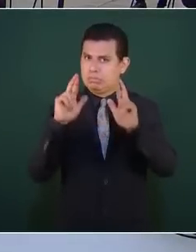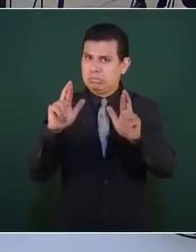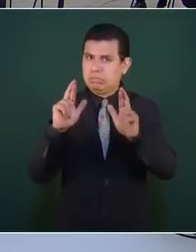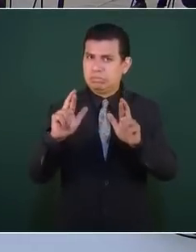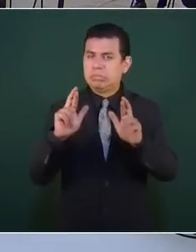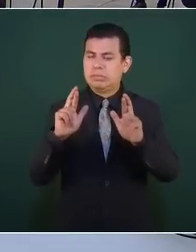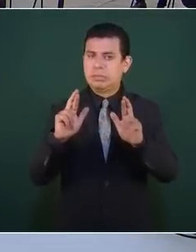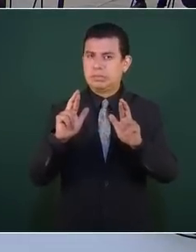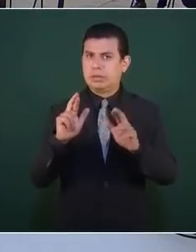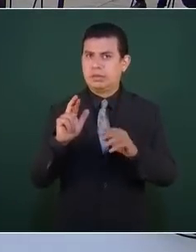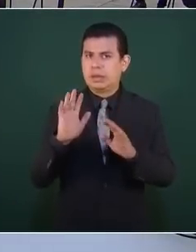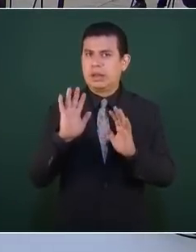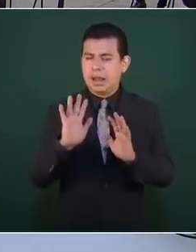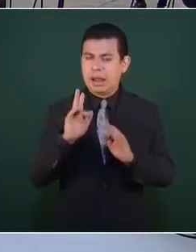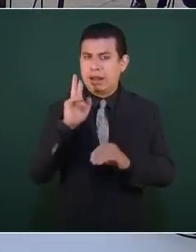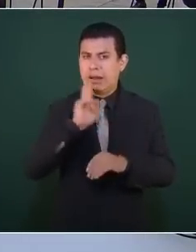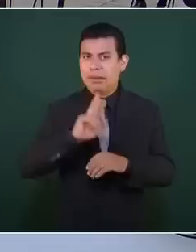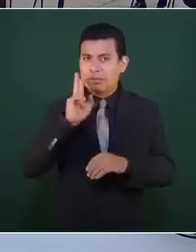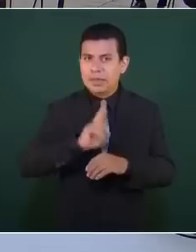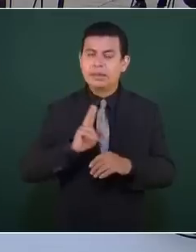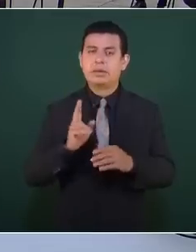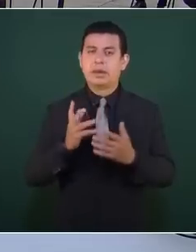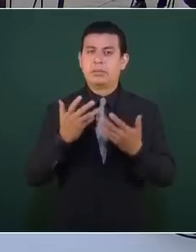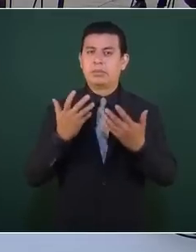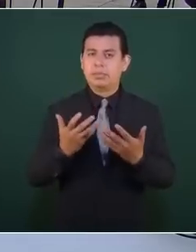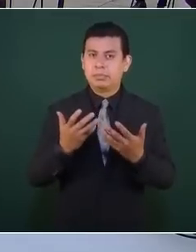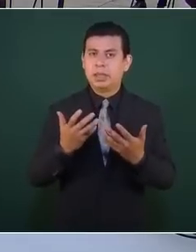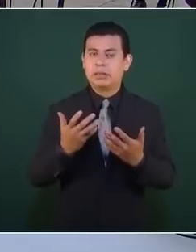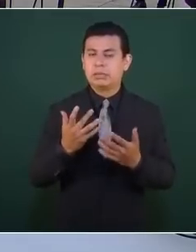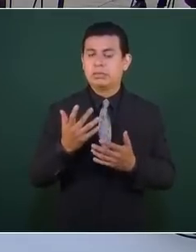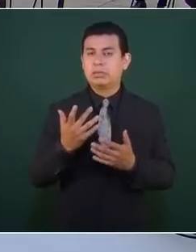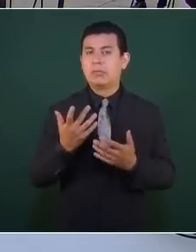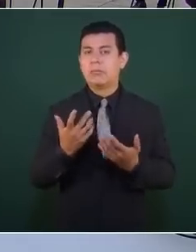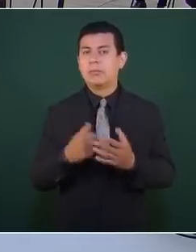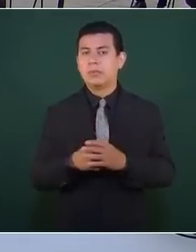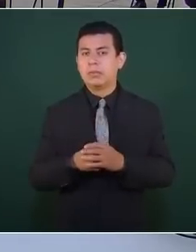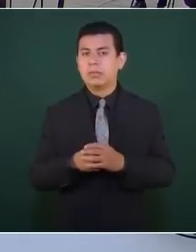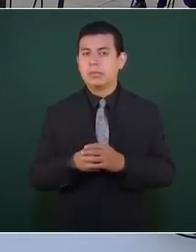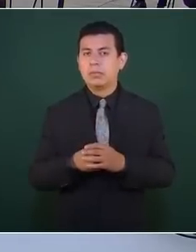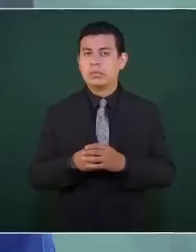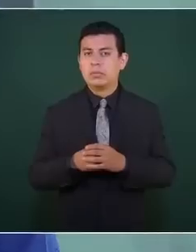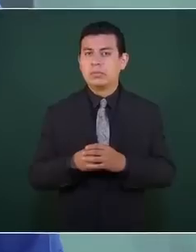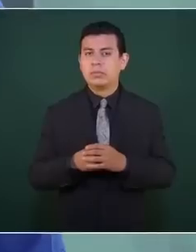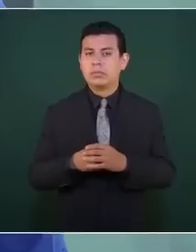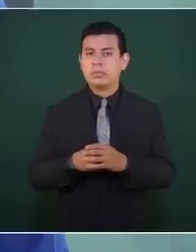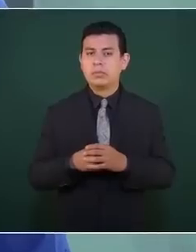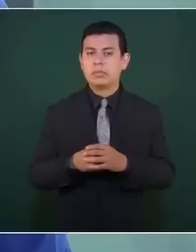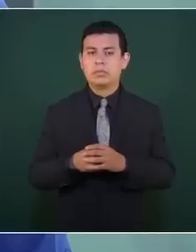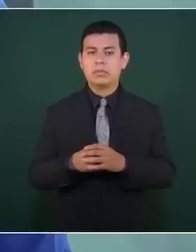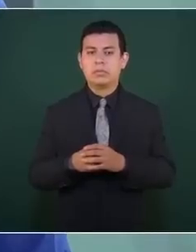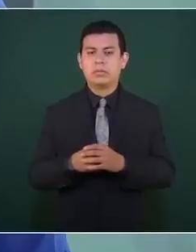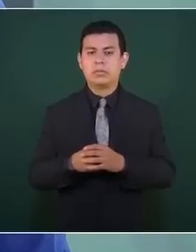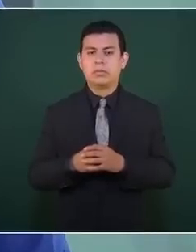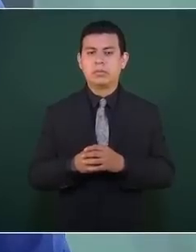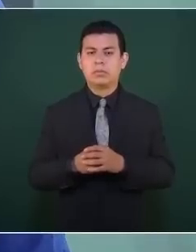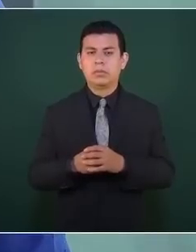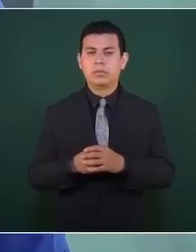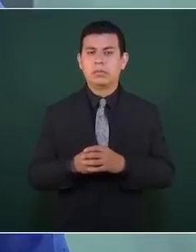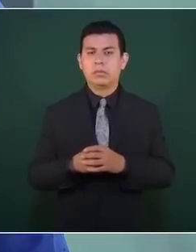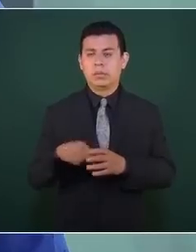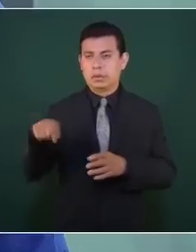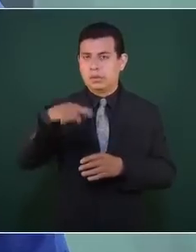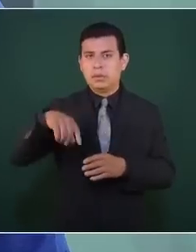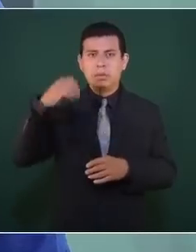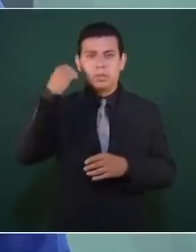Ayer también constaté, porque desde ayer estoy en Oaxaca,